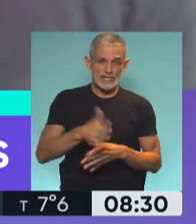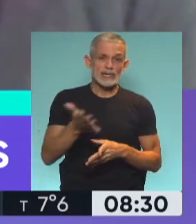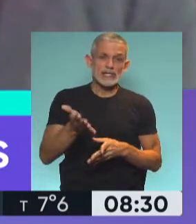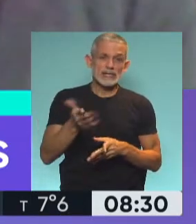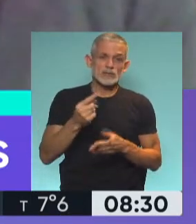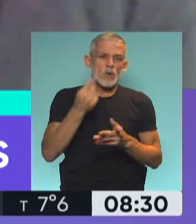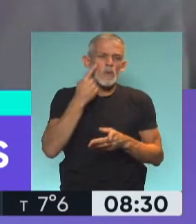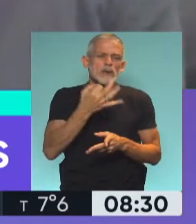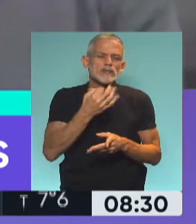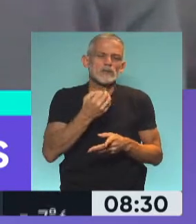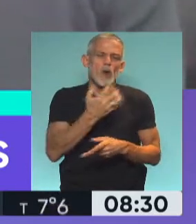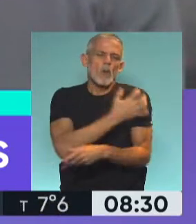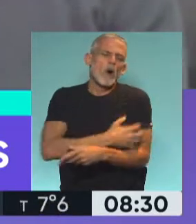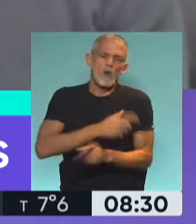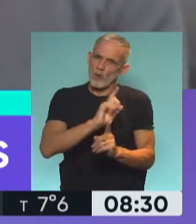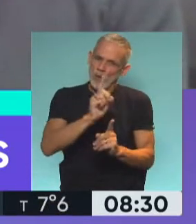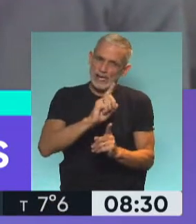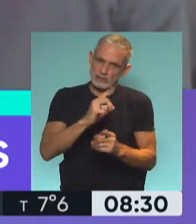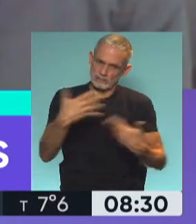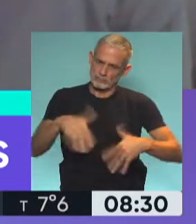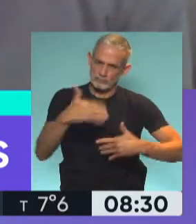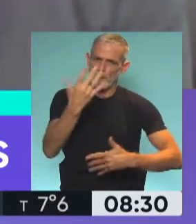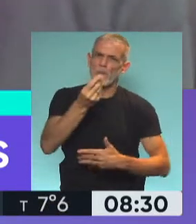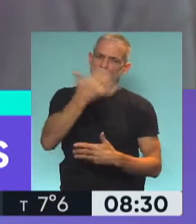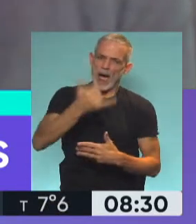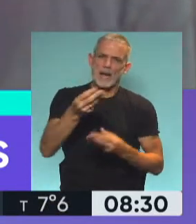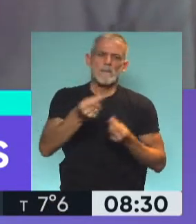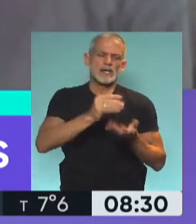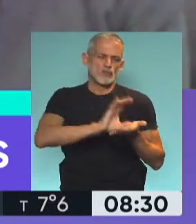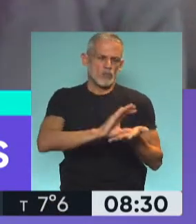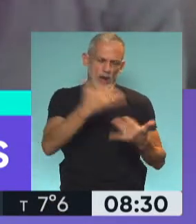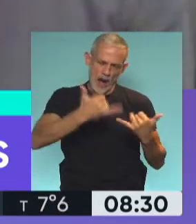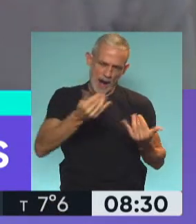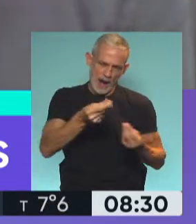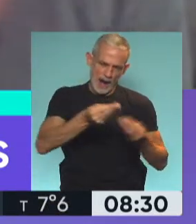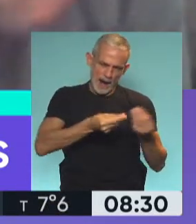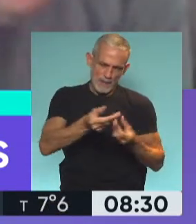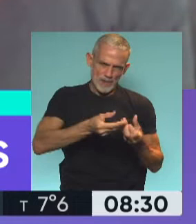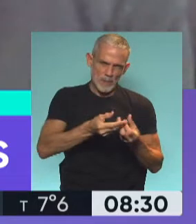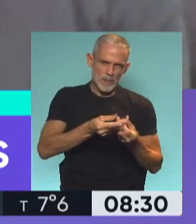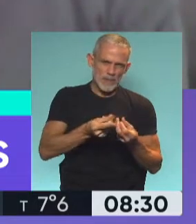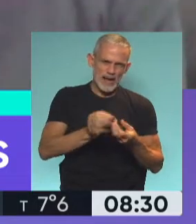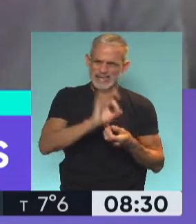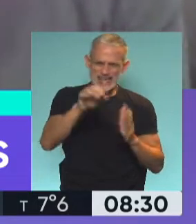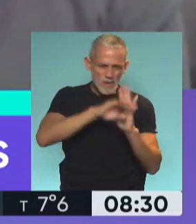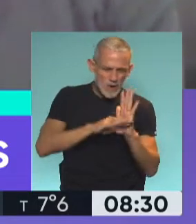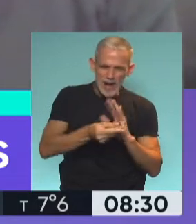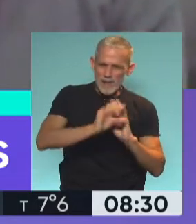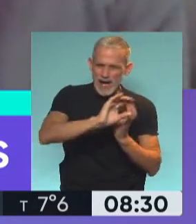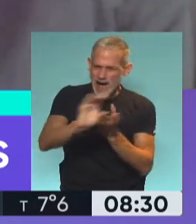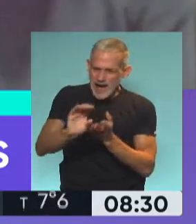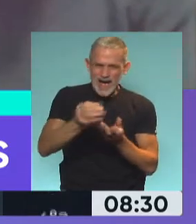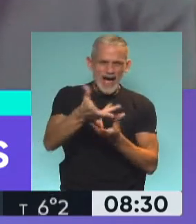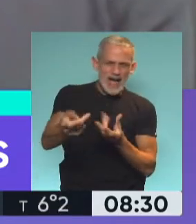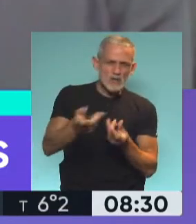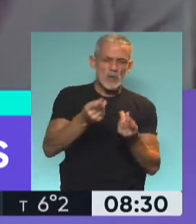un municipio pobre, sino una gobernación rica, con uno de los presupuestos más importantes de la Argentina, no hubo ningún programa de asistencia financiera